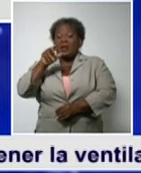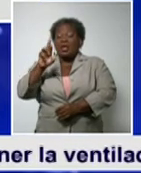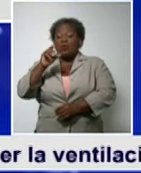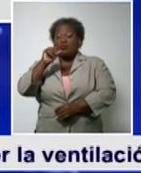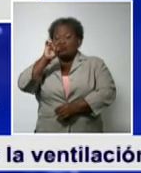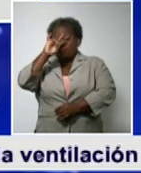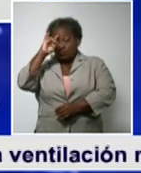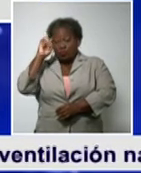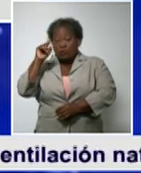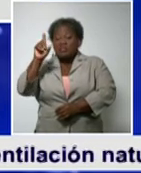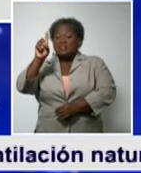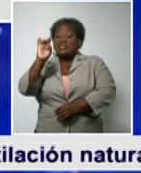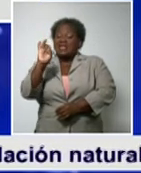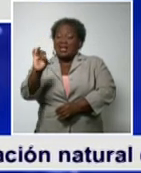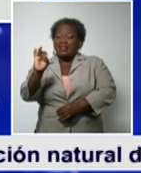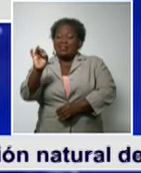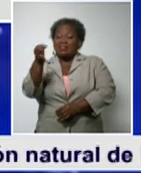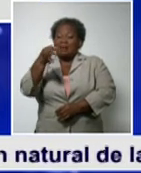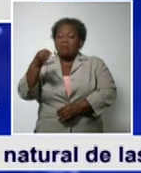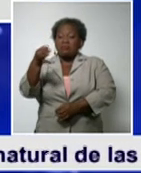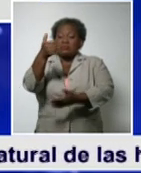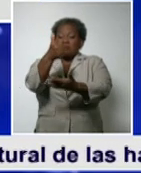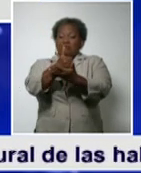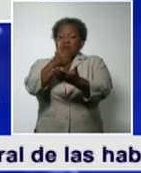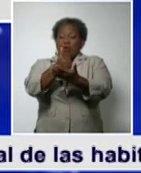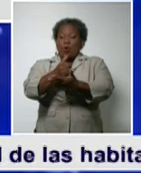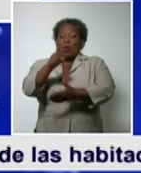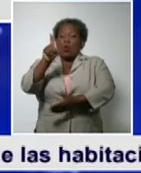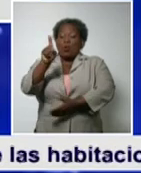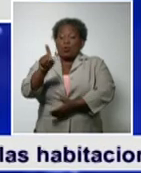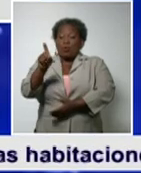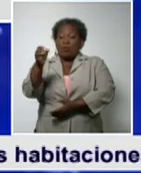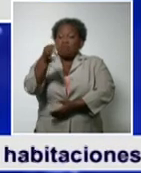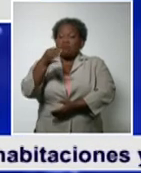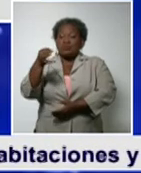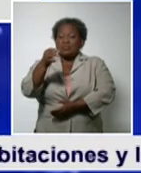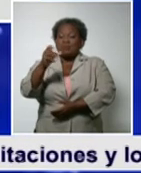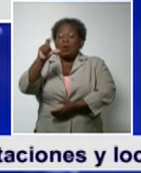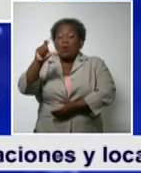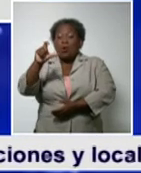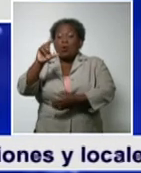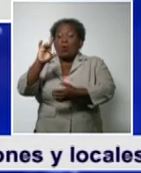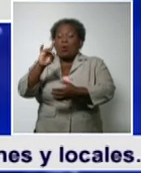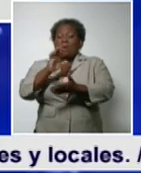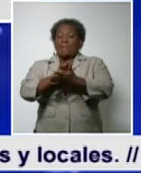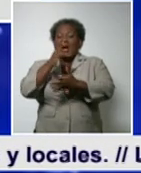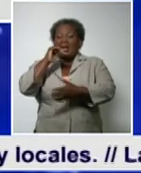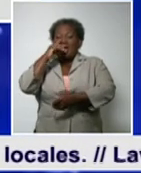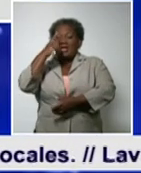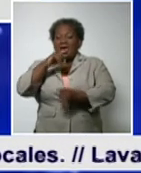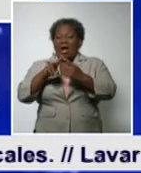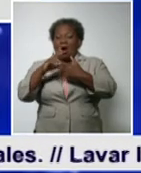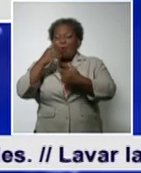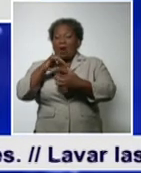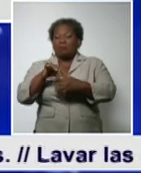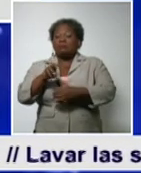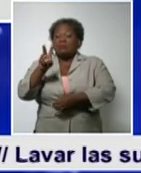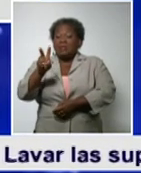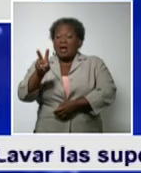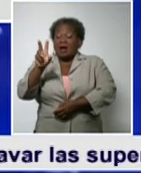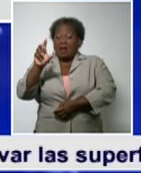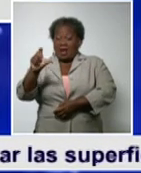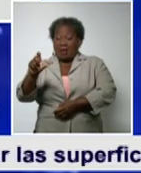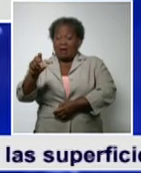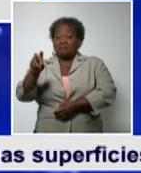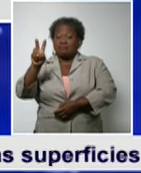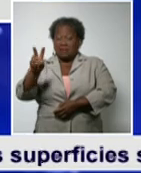municipio Cienfuegos y 1 en Cumaná, Yagua. Villa Clara con 24 casos autóctonos en